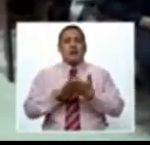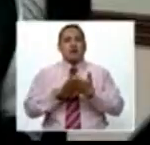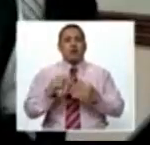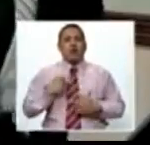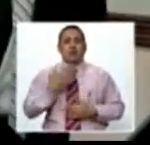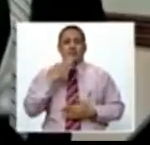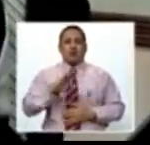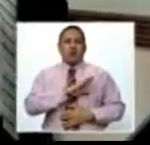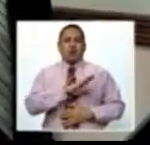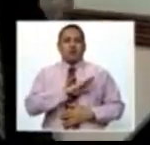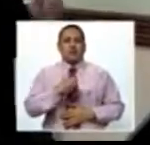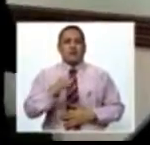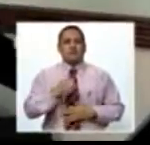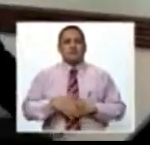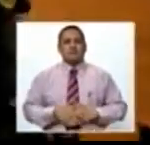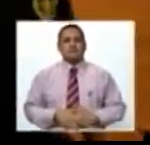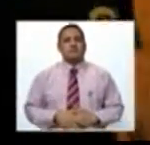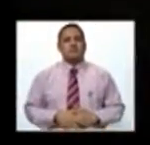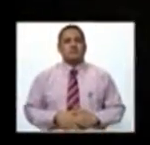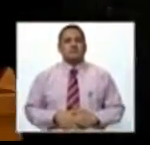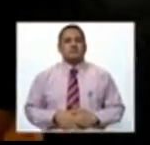arbitrario.